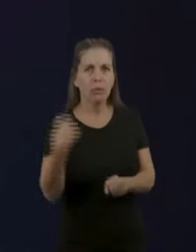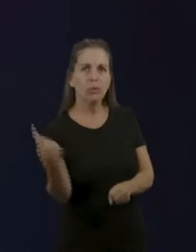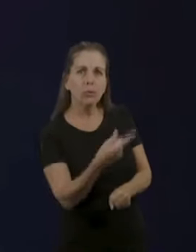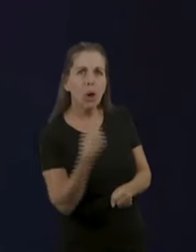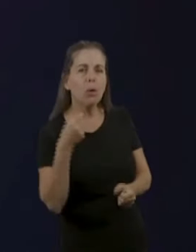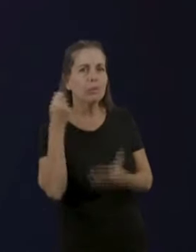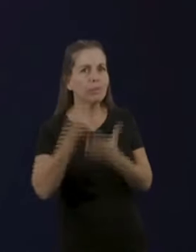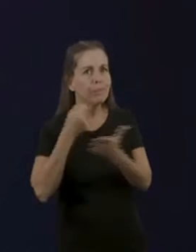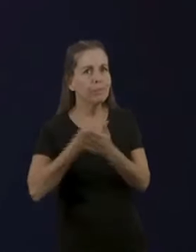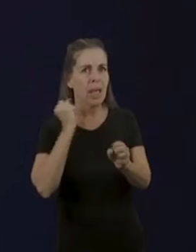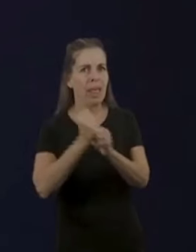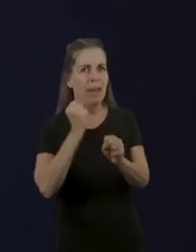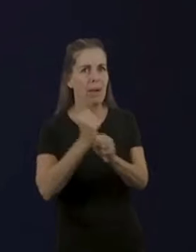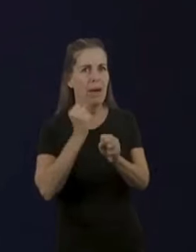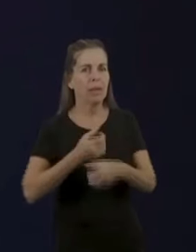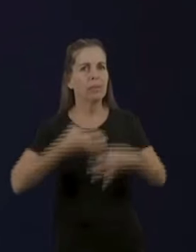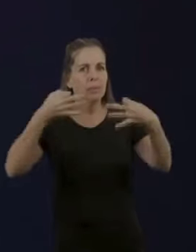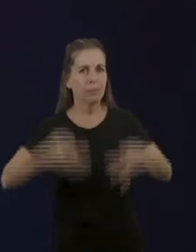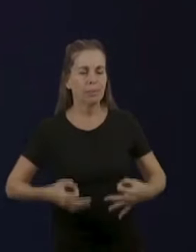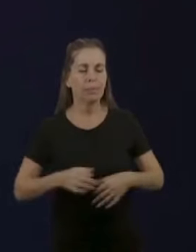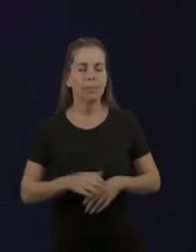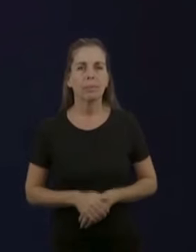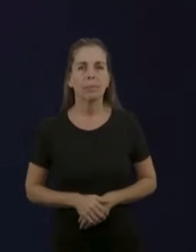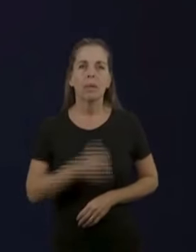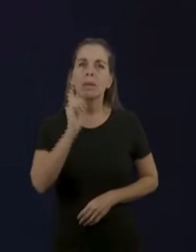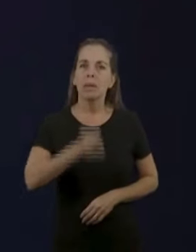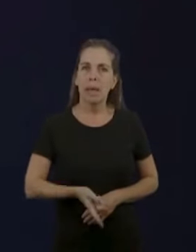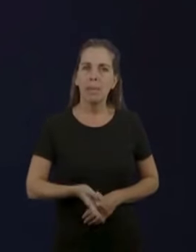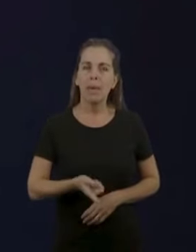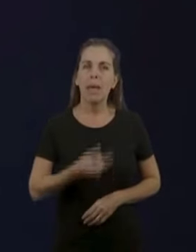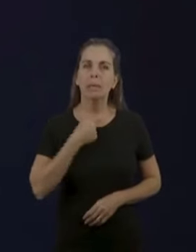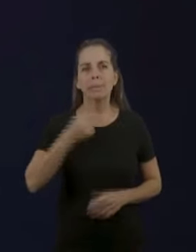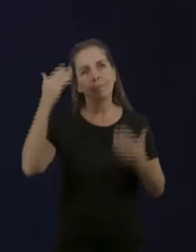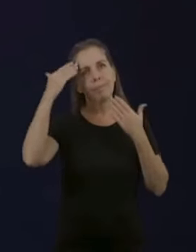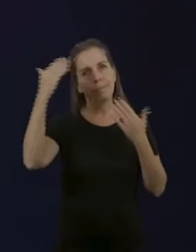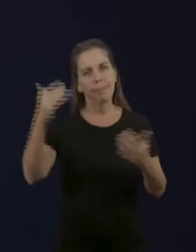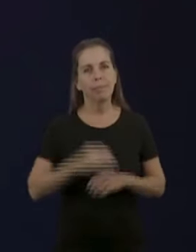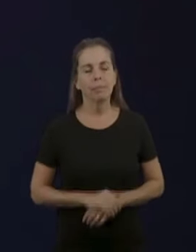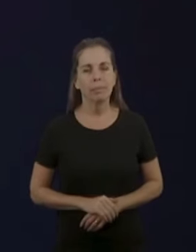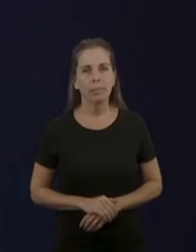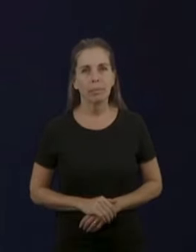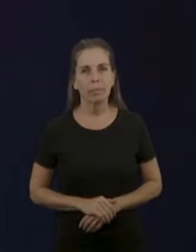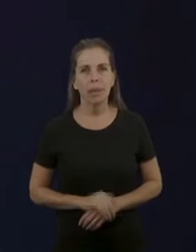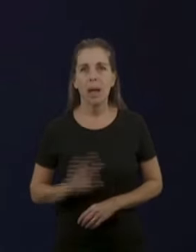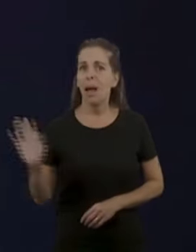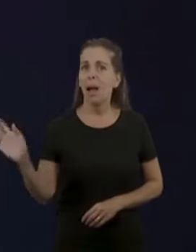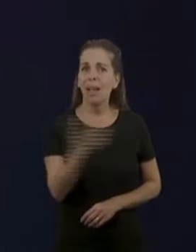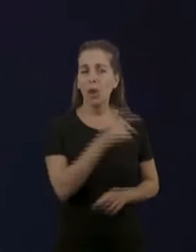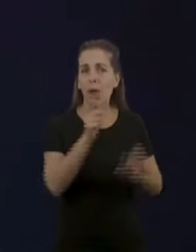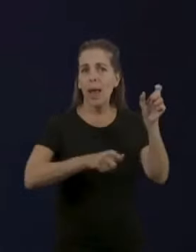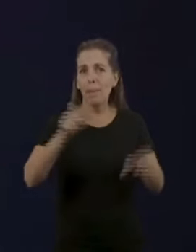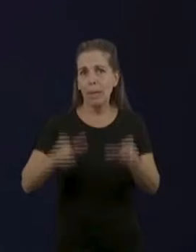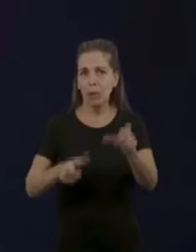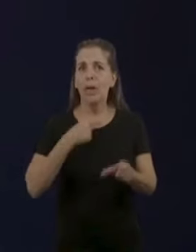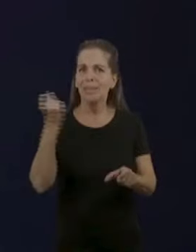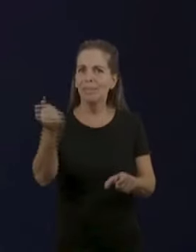día trabajando como corresponde también quiero saludar a todos los que queriendo ir a trabajar no